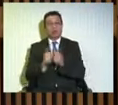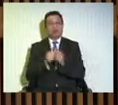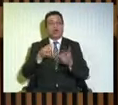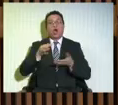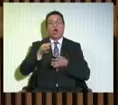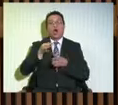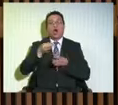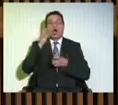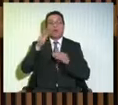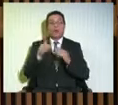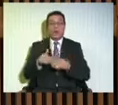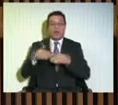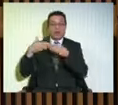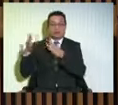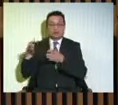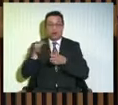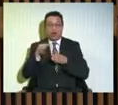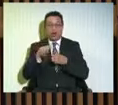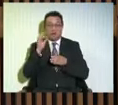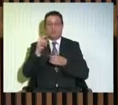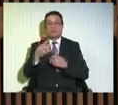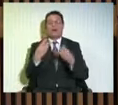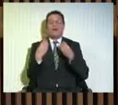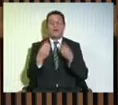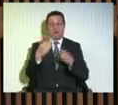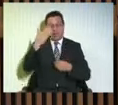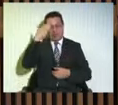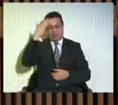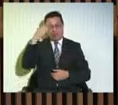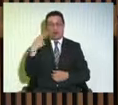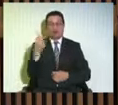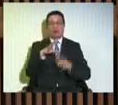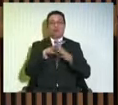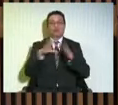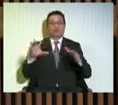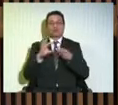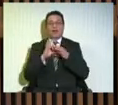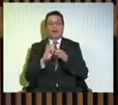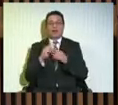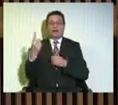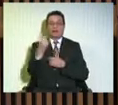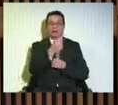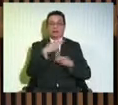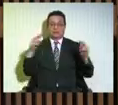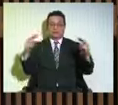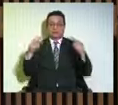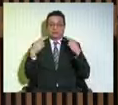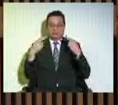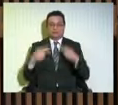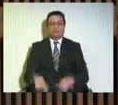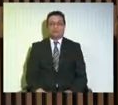al salir de este salón. Que tengan un excelente día y muchas gracias por su asistencia.